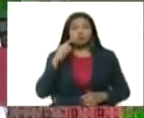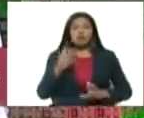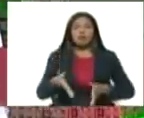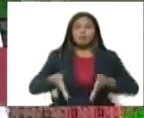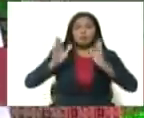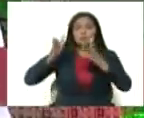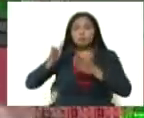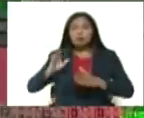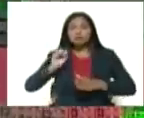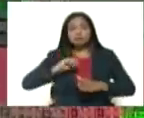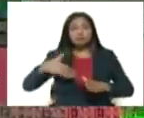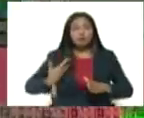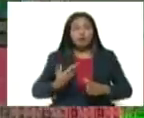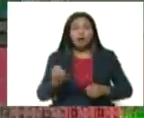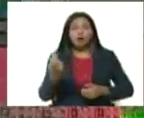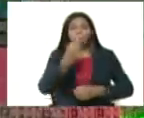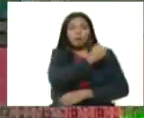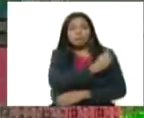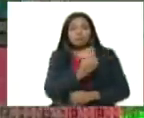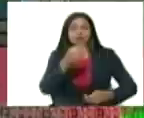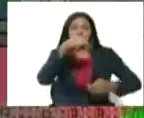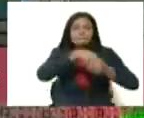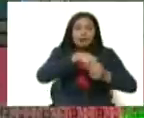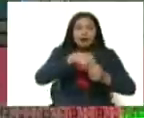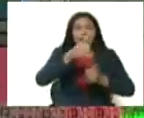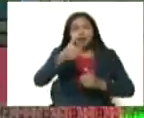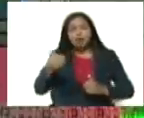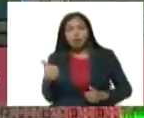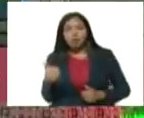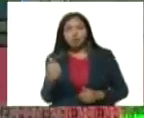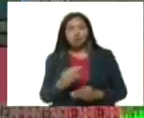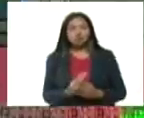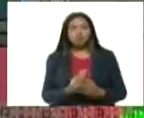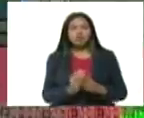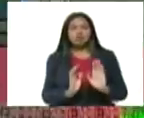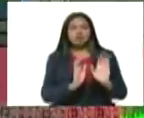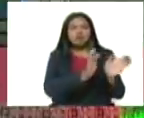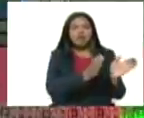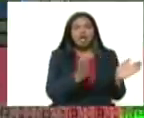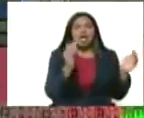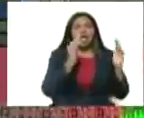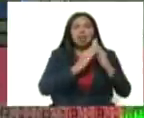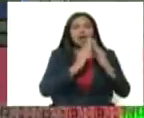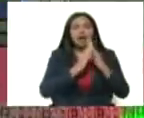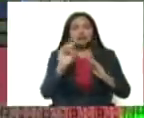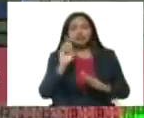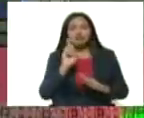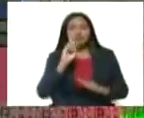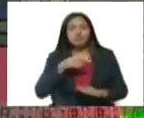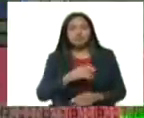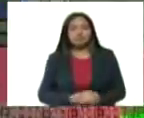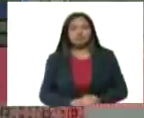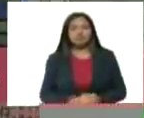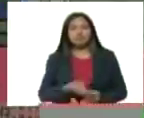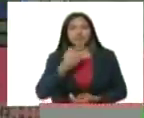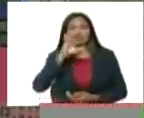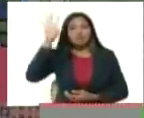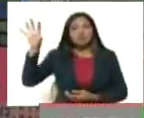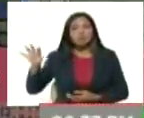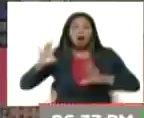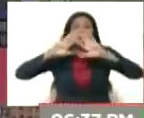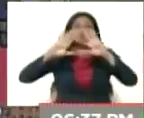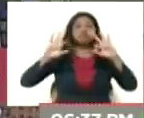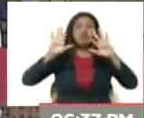infraestructura suficiente, entonces todos los pacientes no se tengan en aislamiento domiciliario. Ha habido muchos casos en otros países del